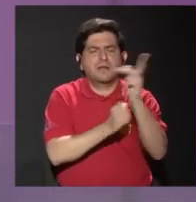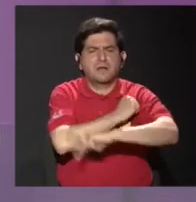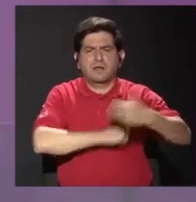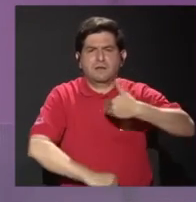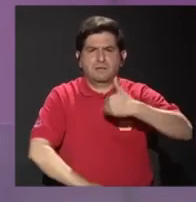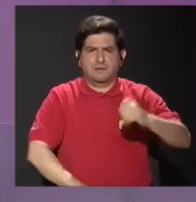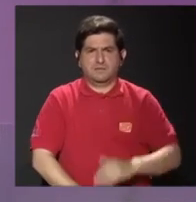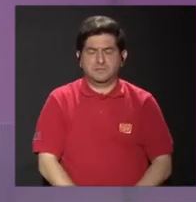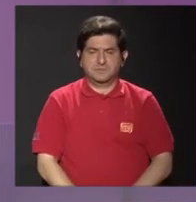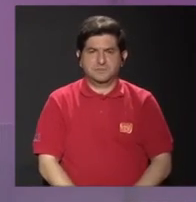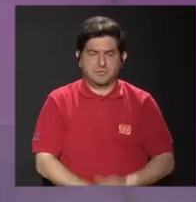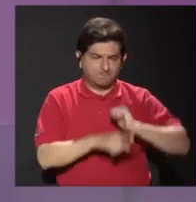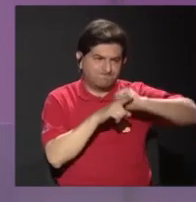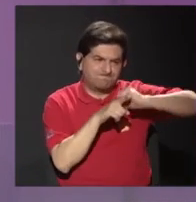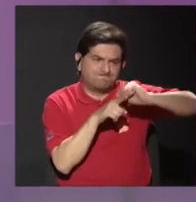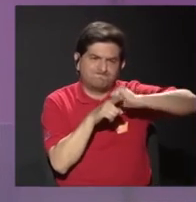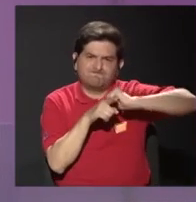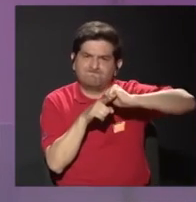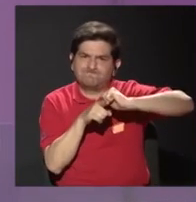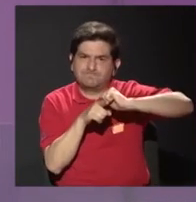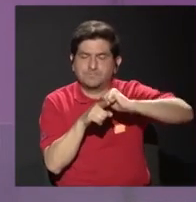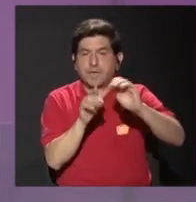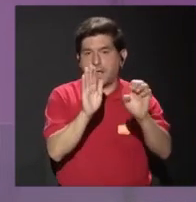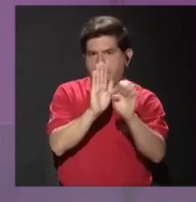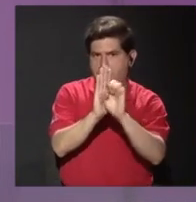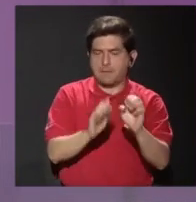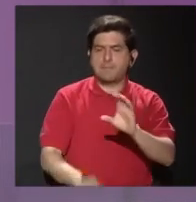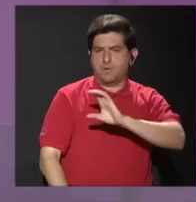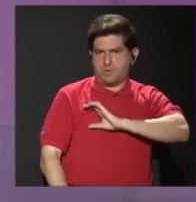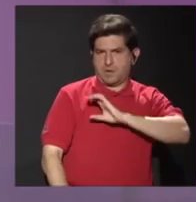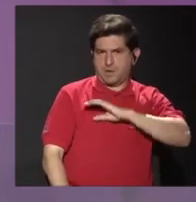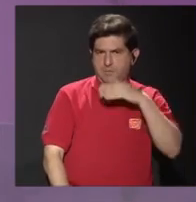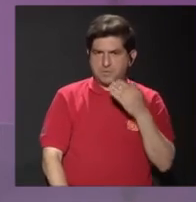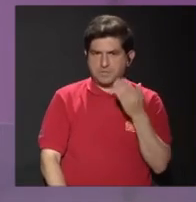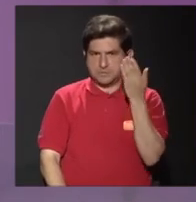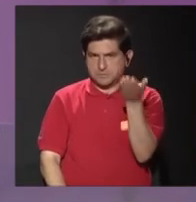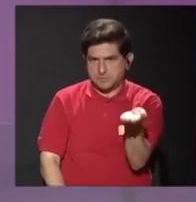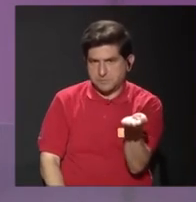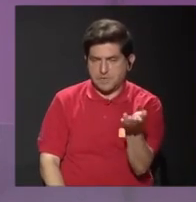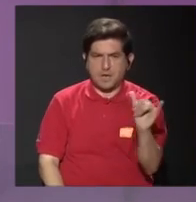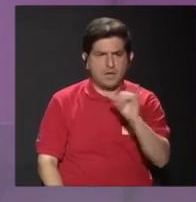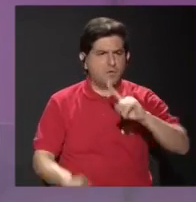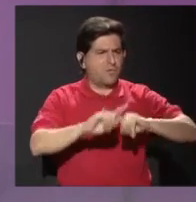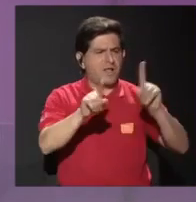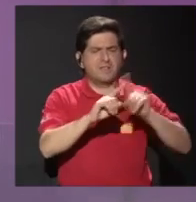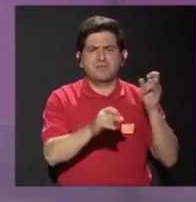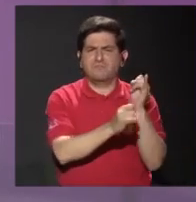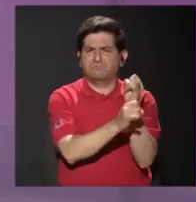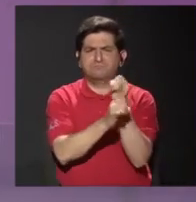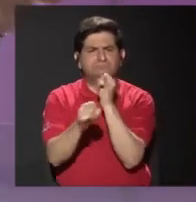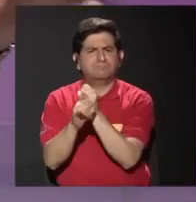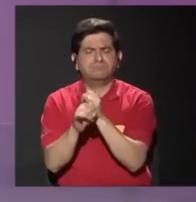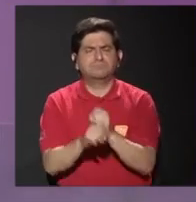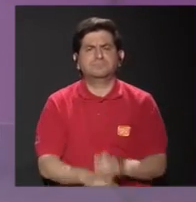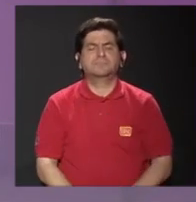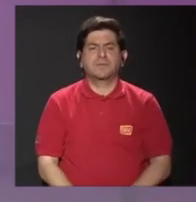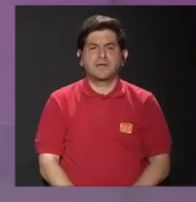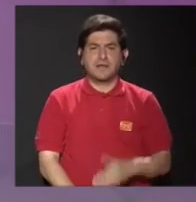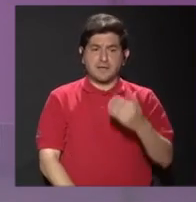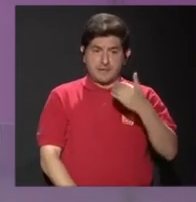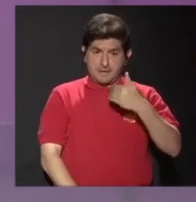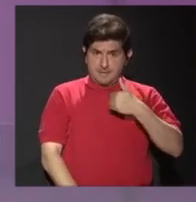país la capacitación por ejemplo para la fuerza pública y para otras instancias está